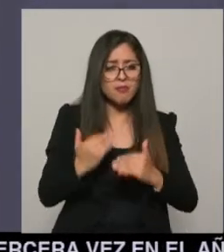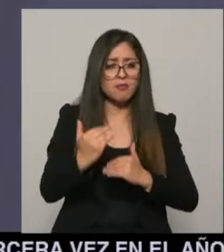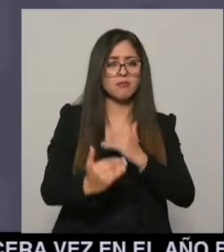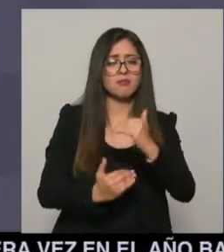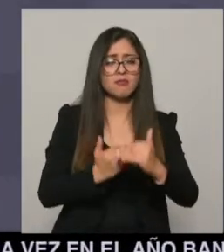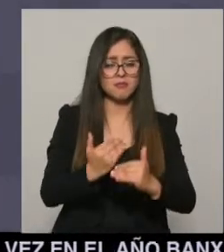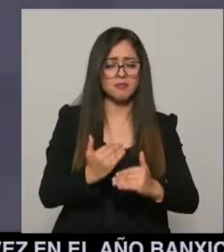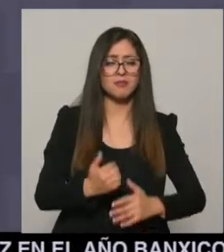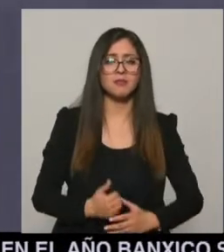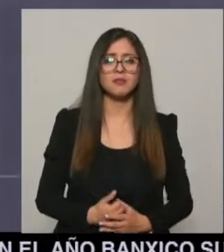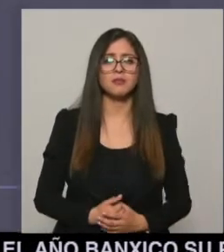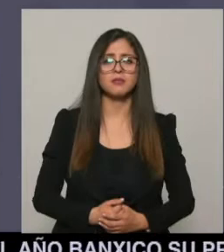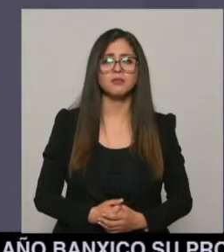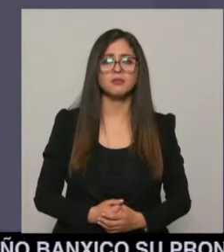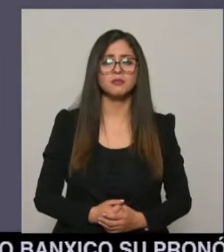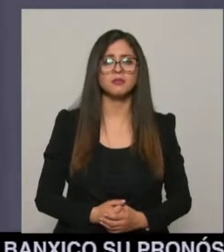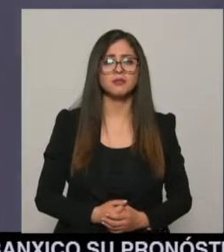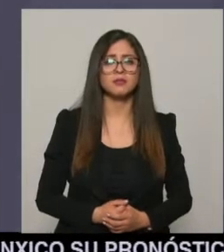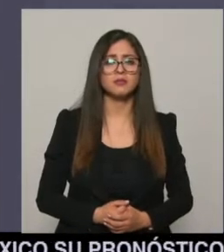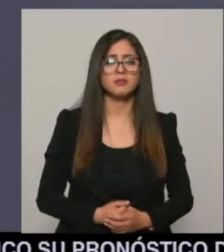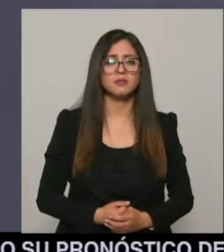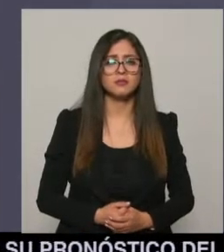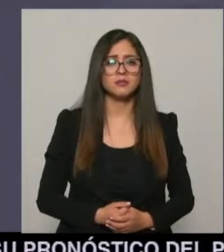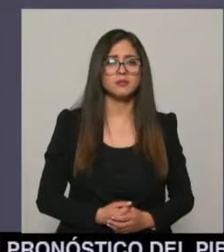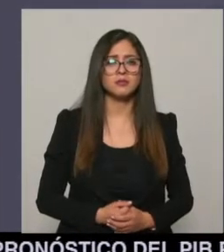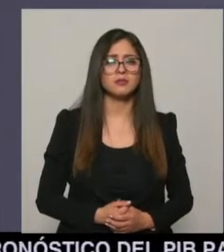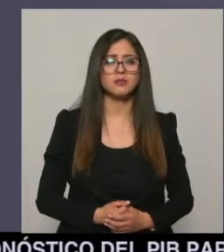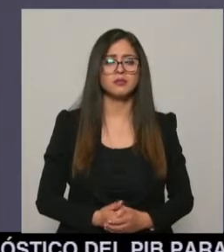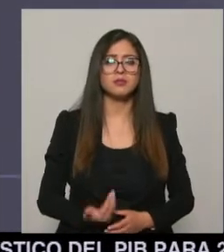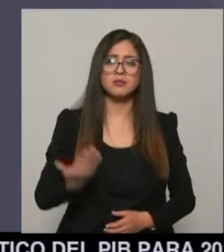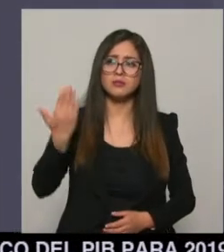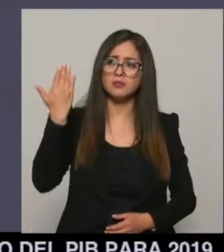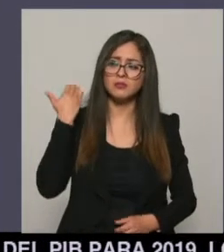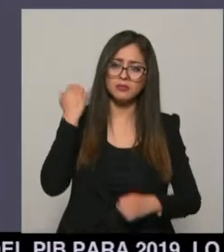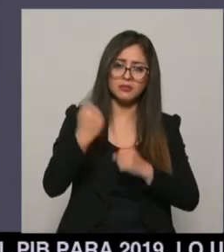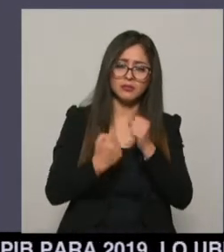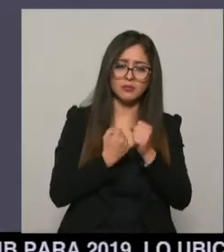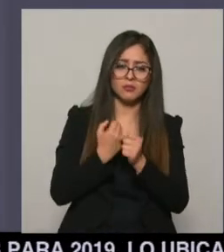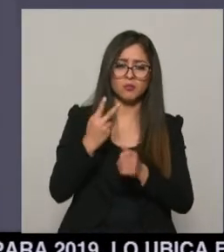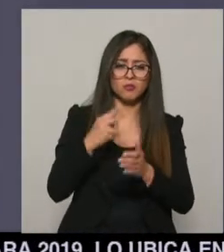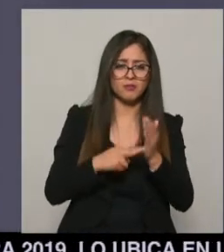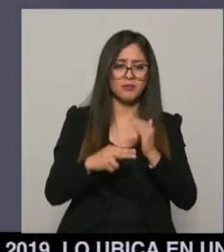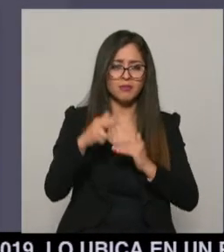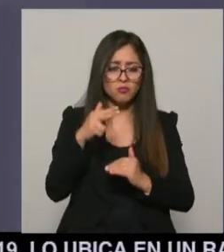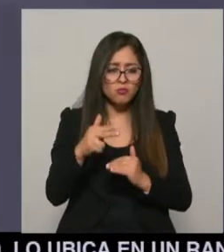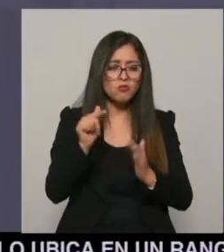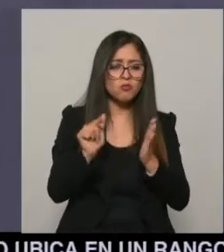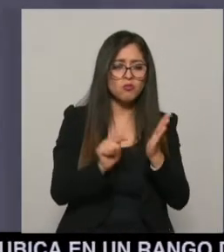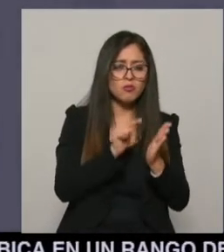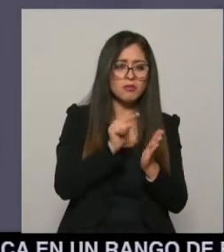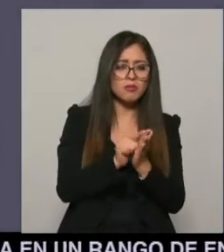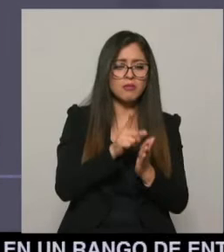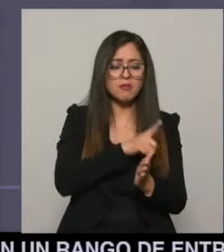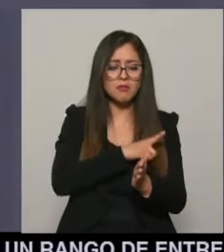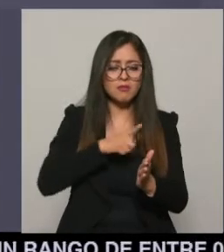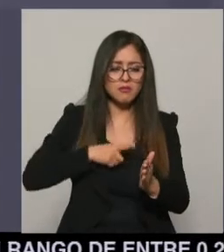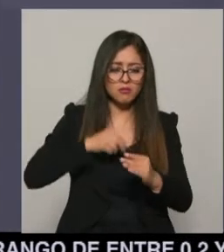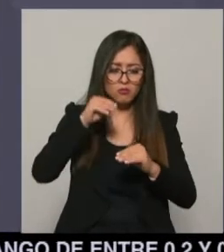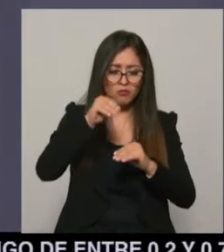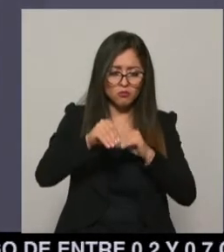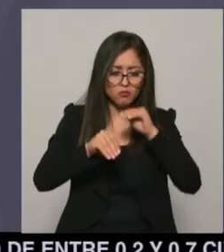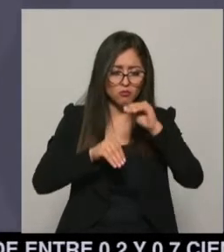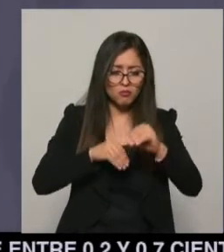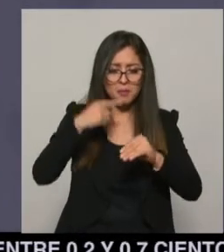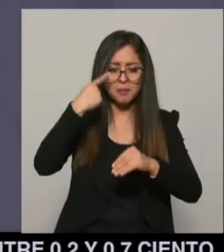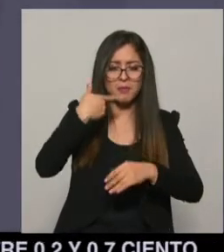Hemos realizado en el año anterior legislativo las distintas etapas para poder llegar a su